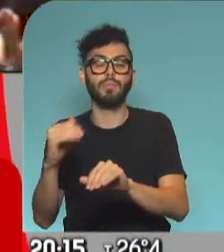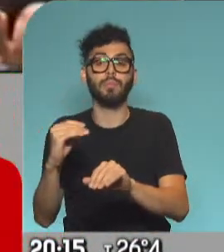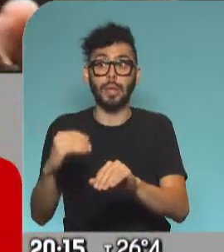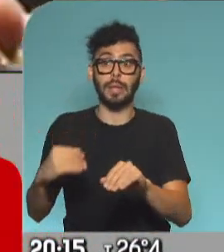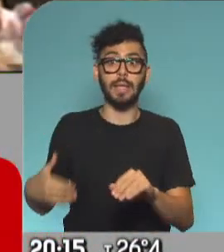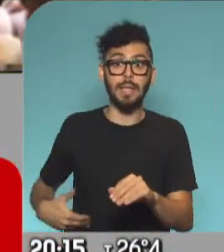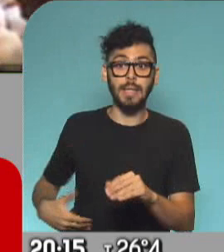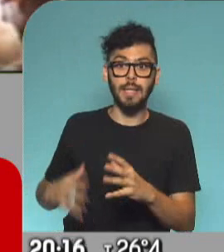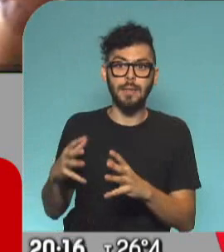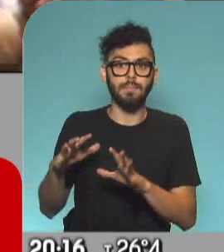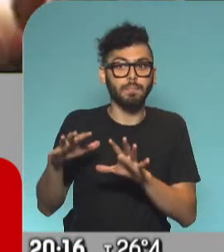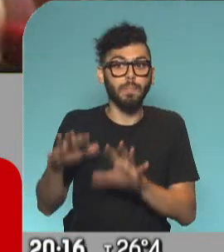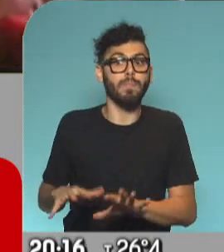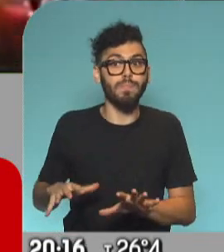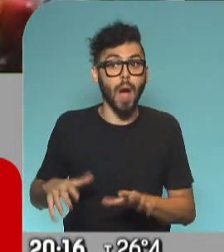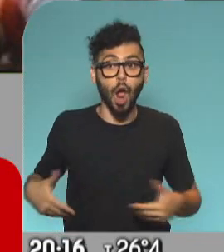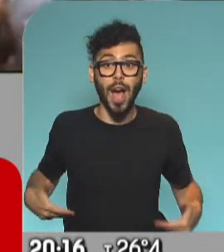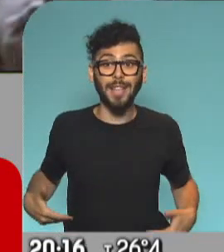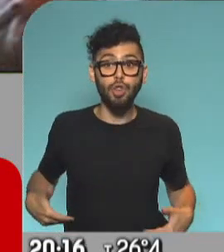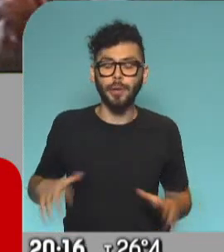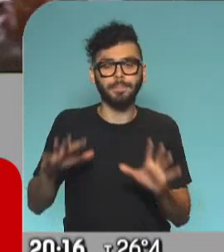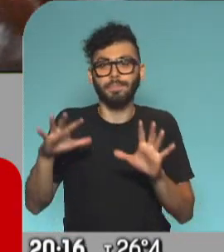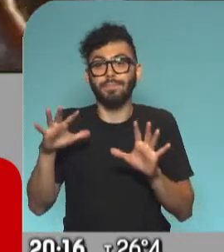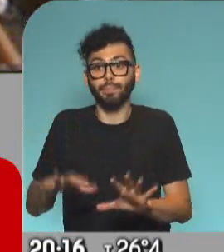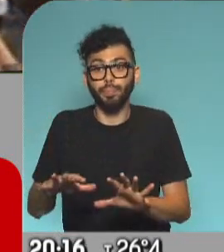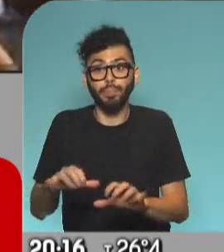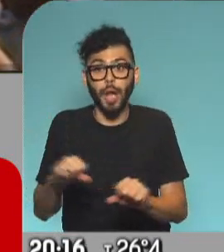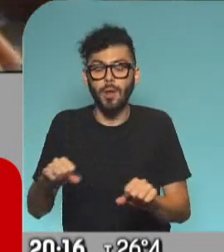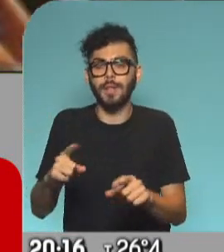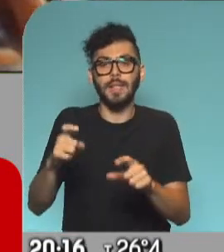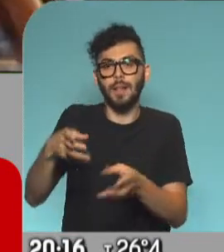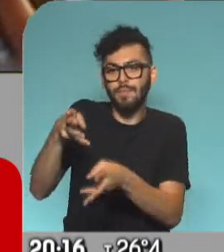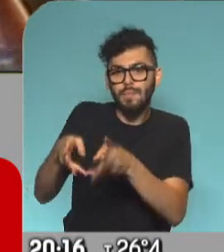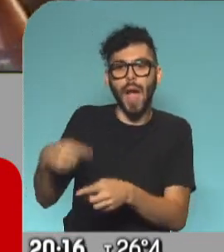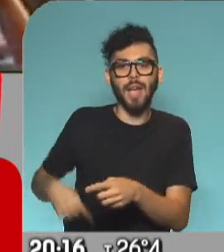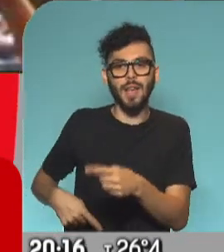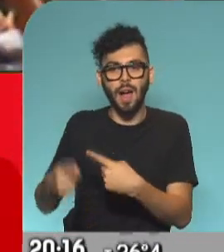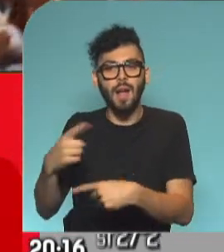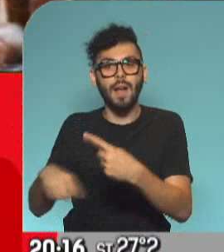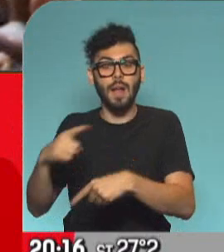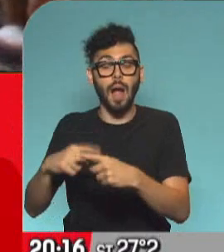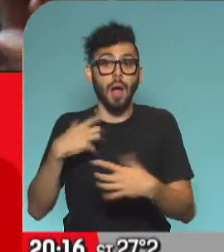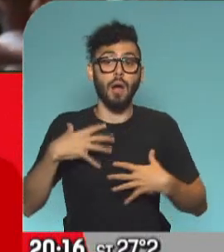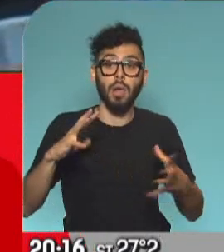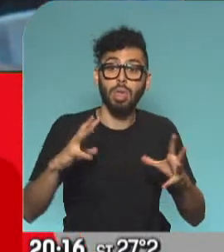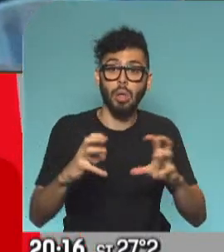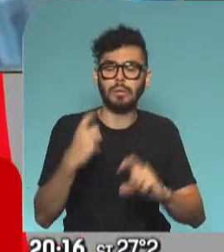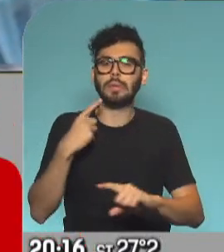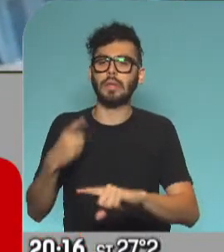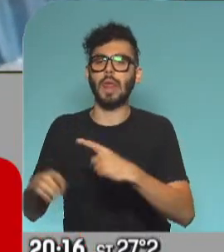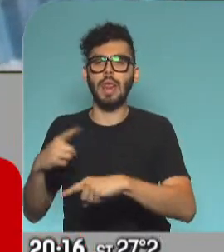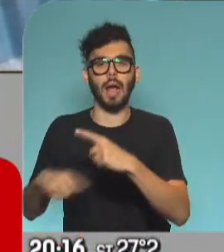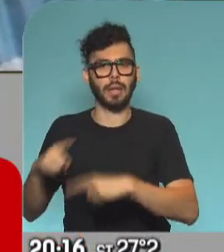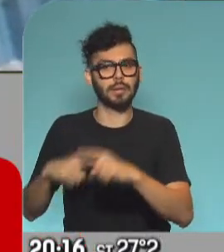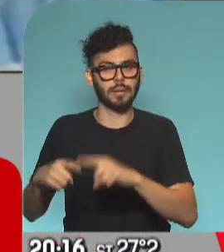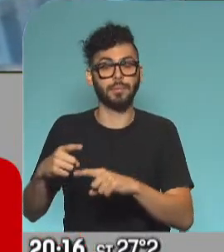renal, lo que motivó que fuera sometido a un proceso de diálisis para evitar que el cuadro empeorara aún más, objetivo que se